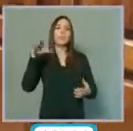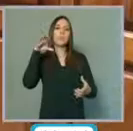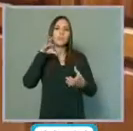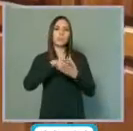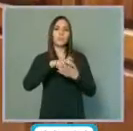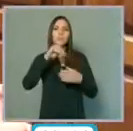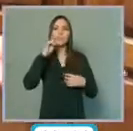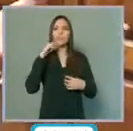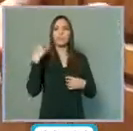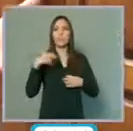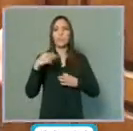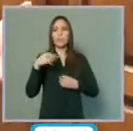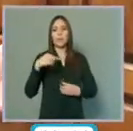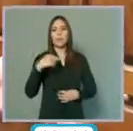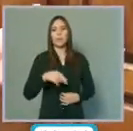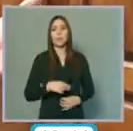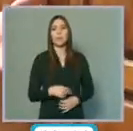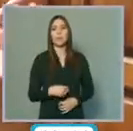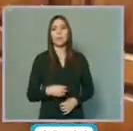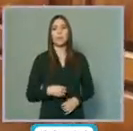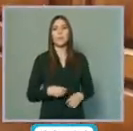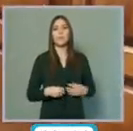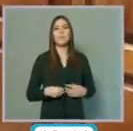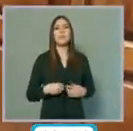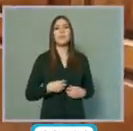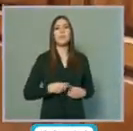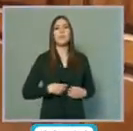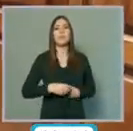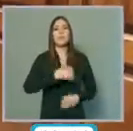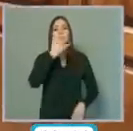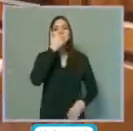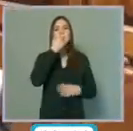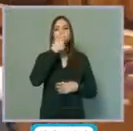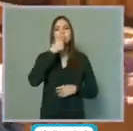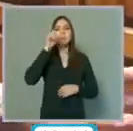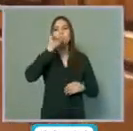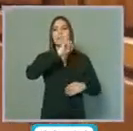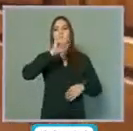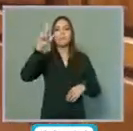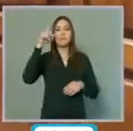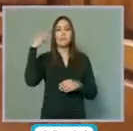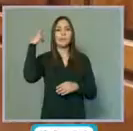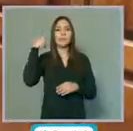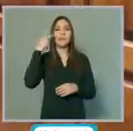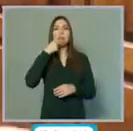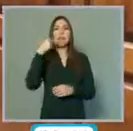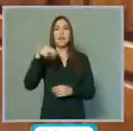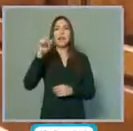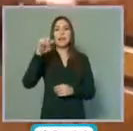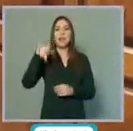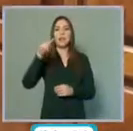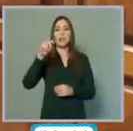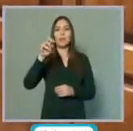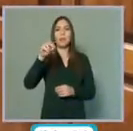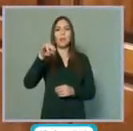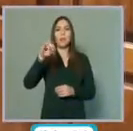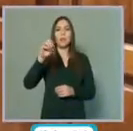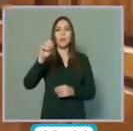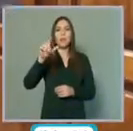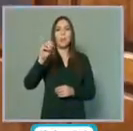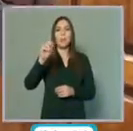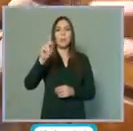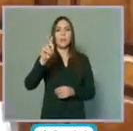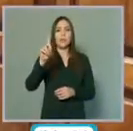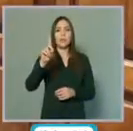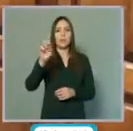Alberto, al Antonio López de Santana, y que lo invita a México, y que Santana vuelve a subir al